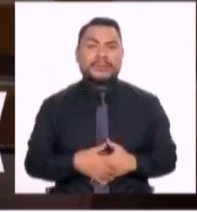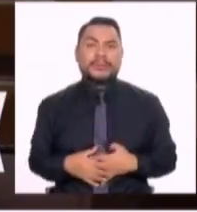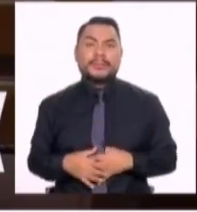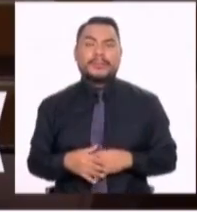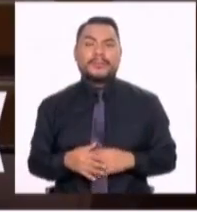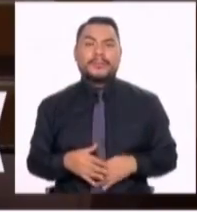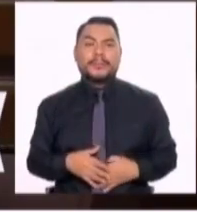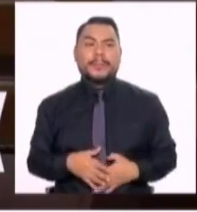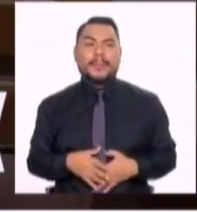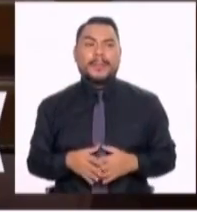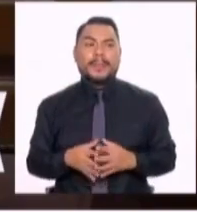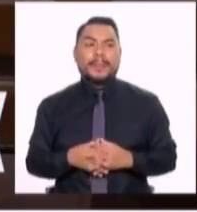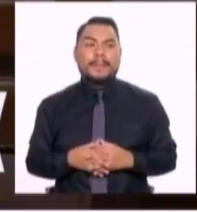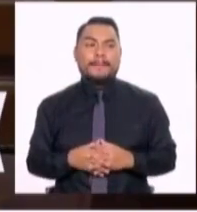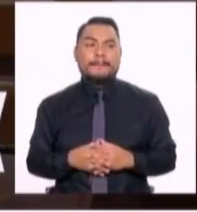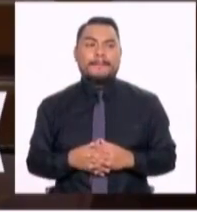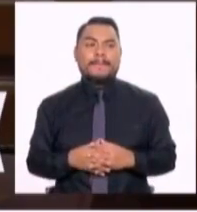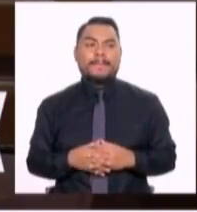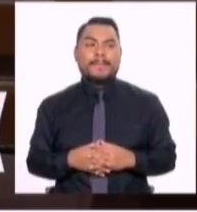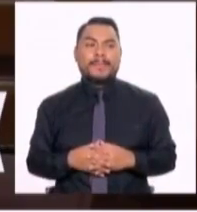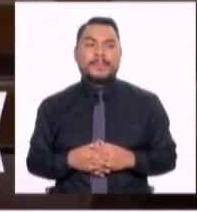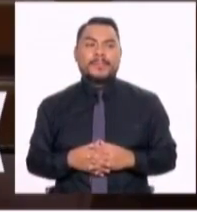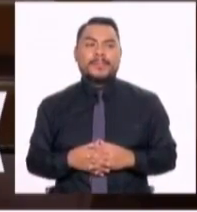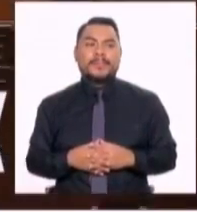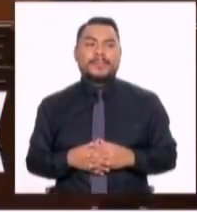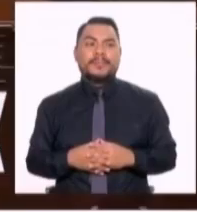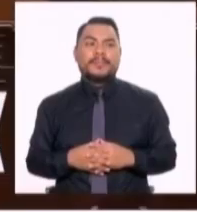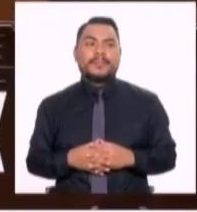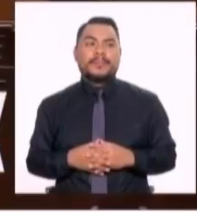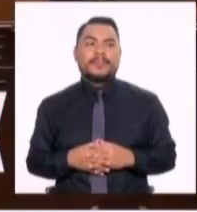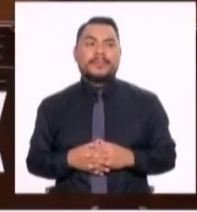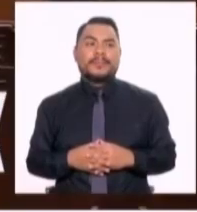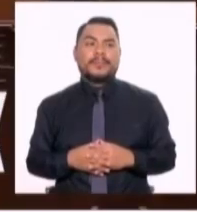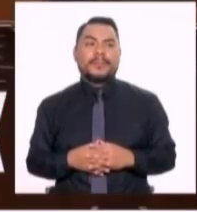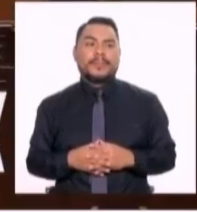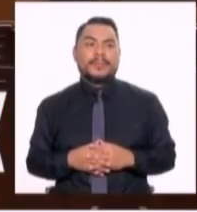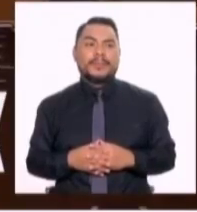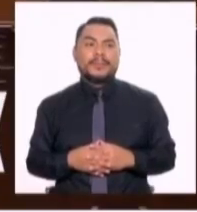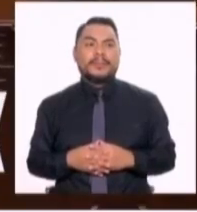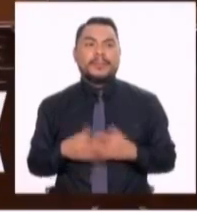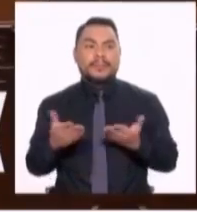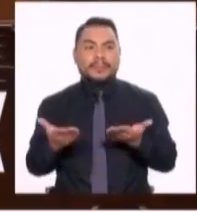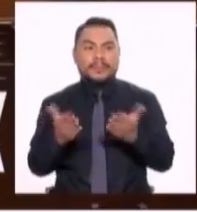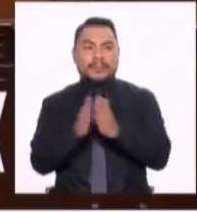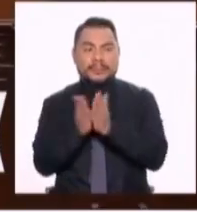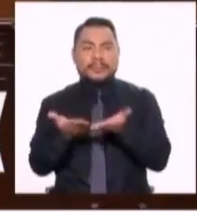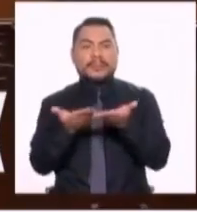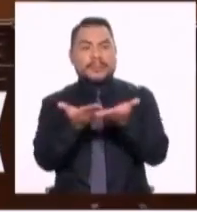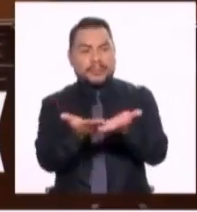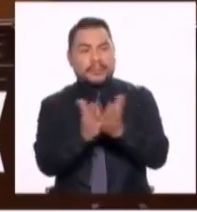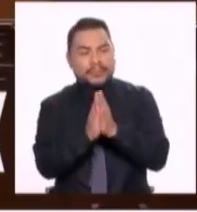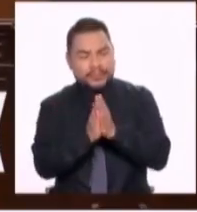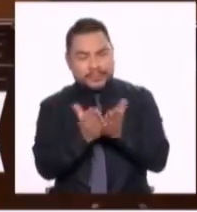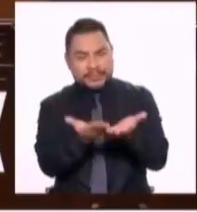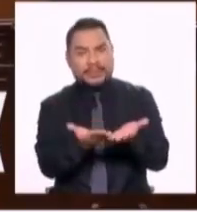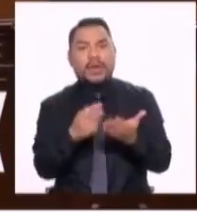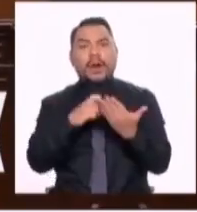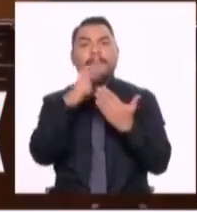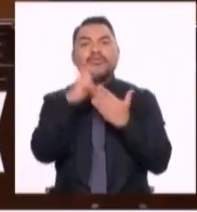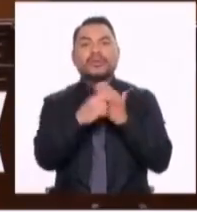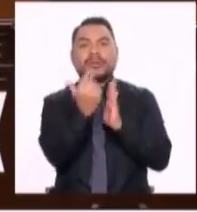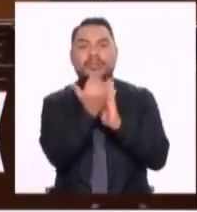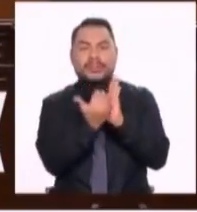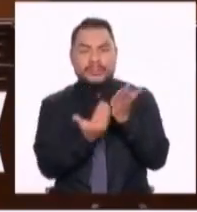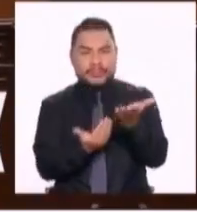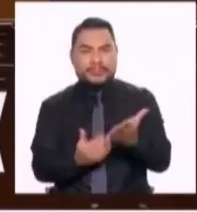en nuestra región, la corrupción sigue imperando, el desorden sigue imperando, la seguridad ciudadana está